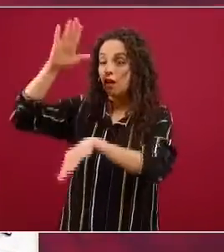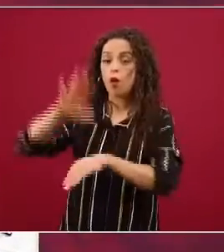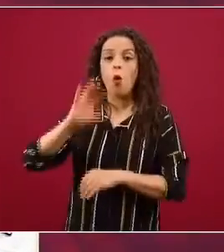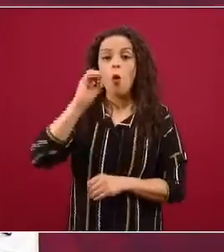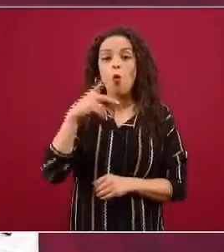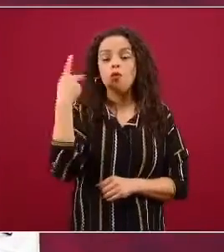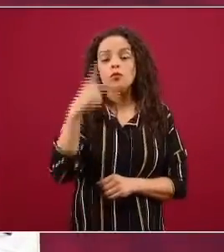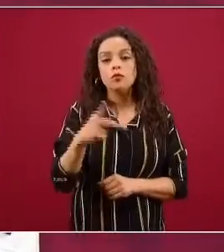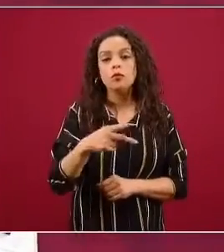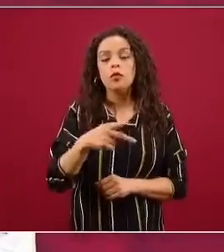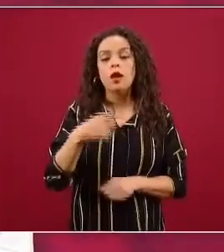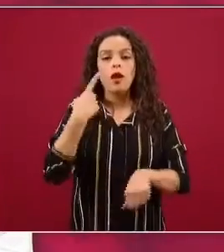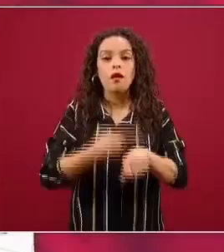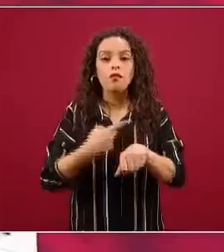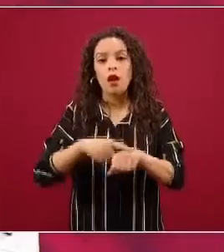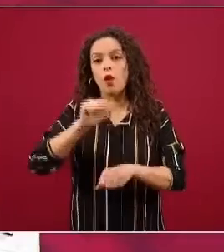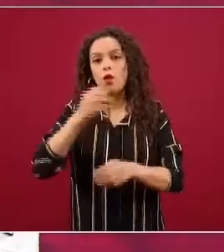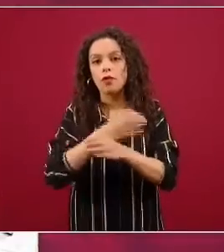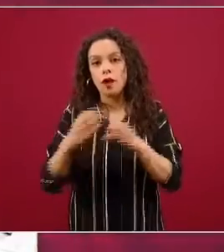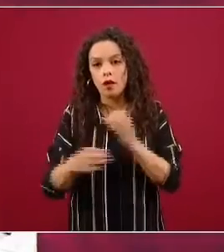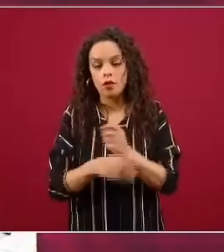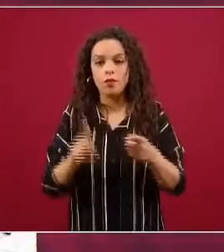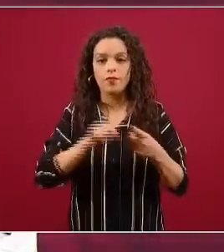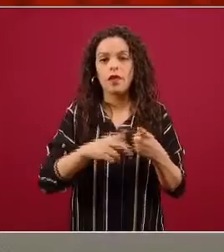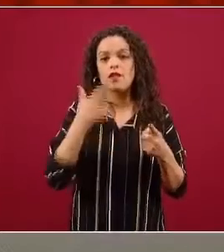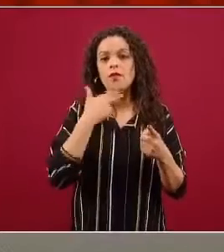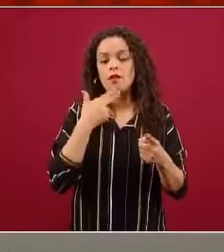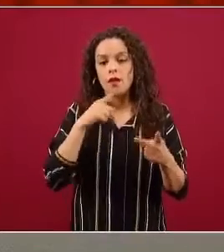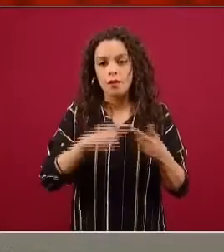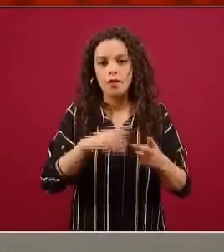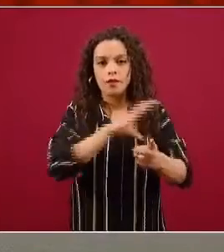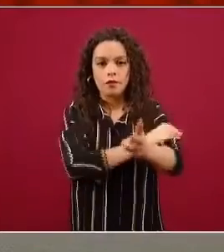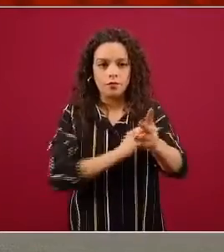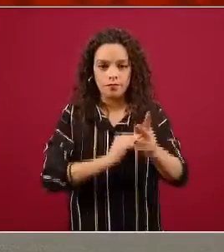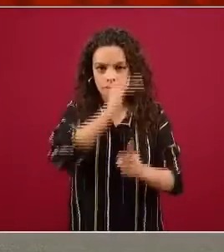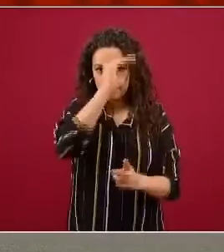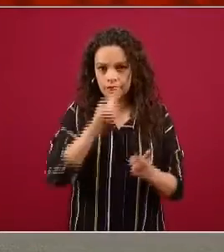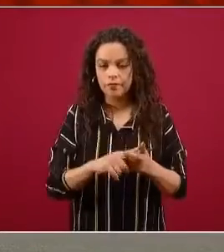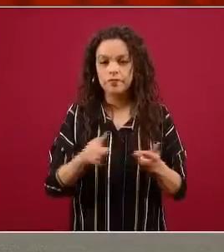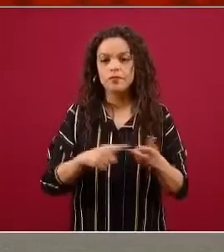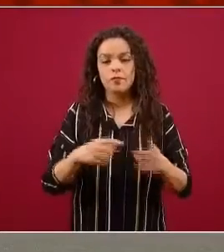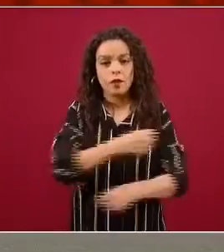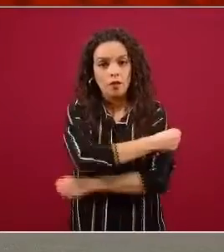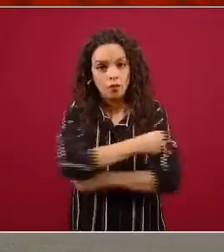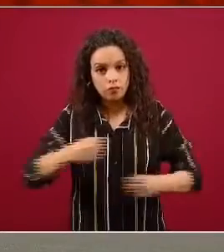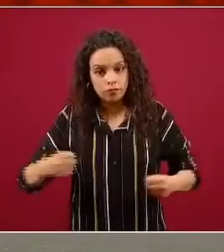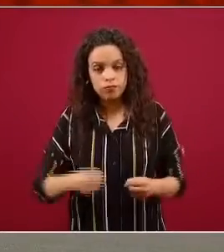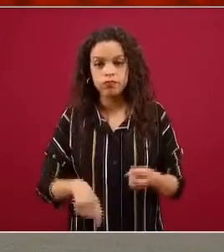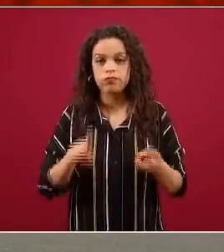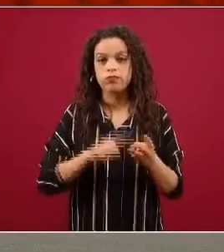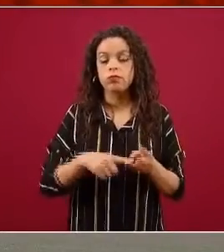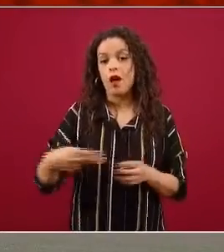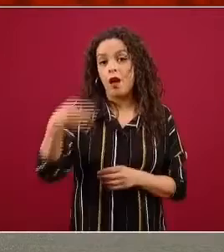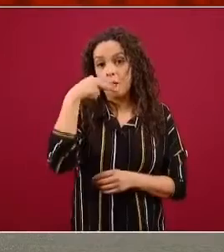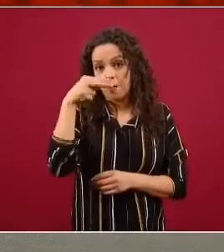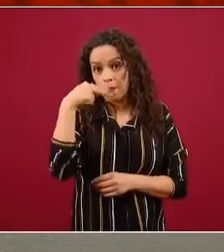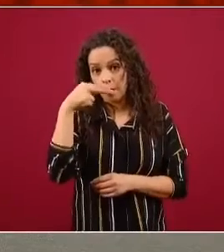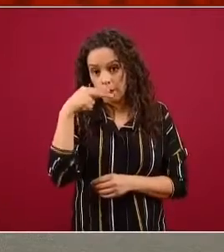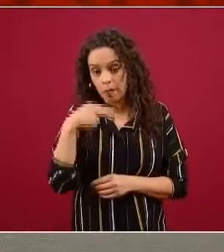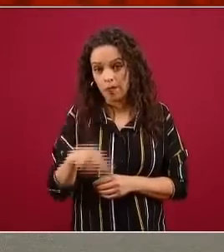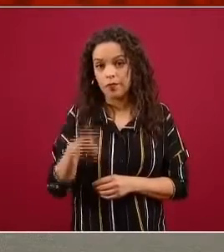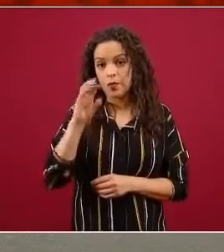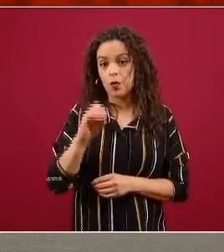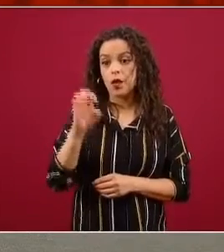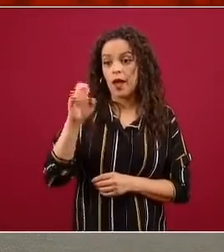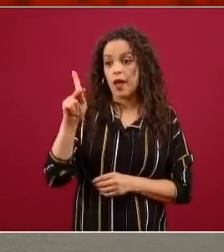crónicas, diabetes, hipertensión, obesidad y sobrepeso, que fuman. El tabaquismo en sí mismo es una enfermedad y